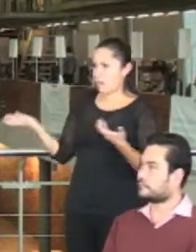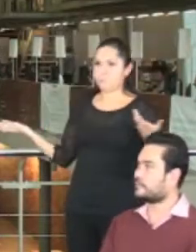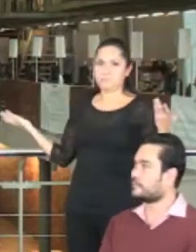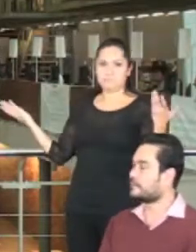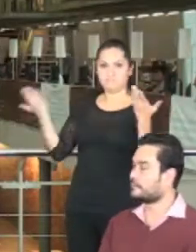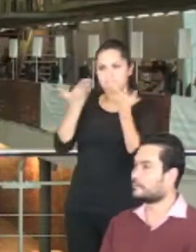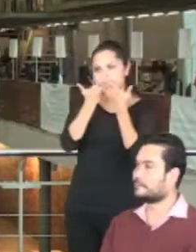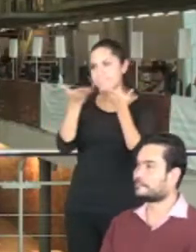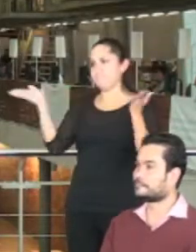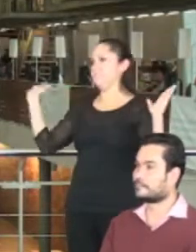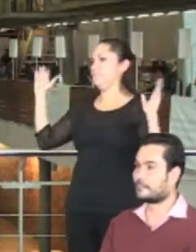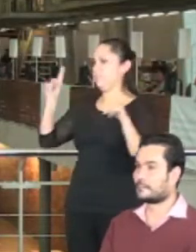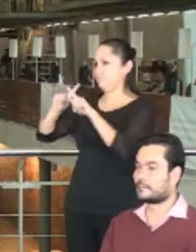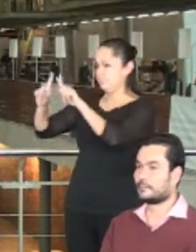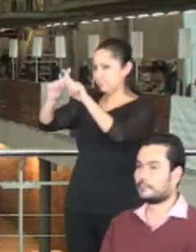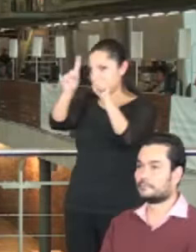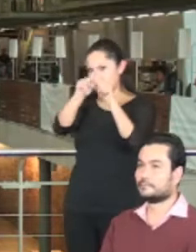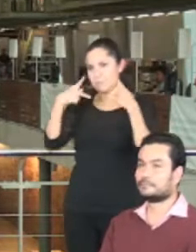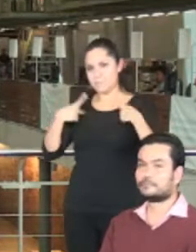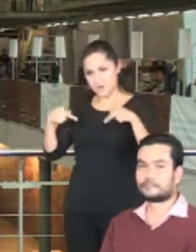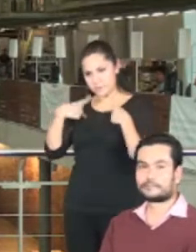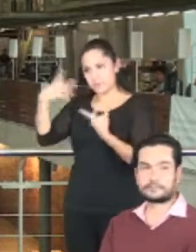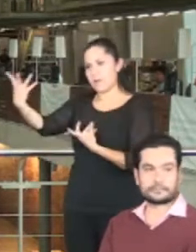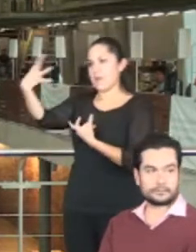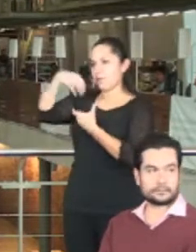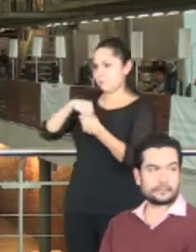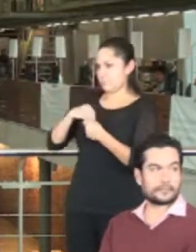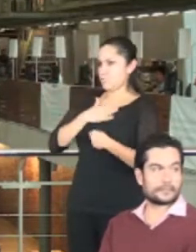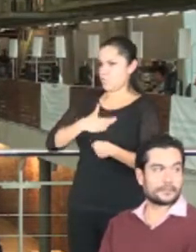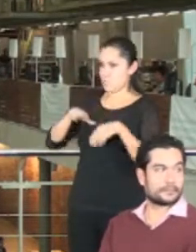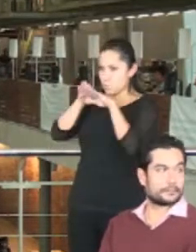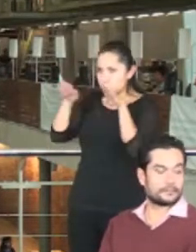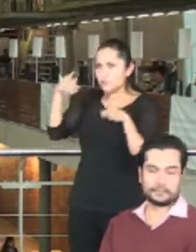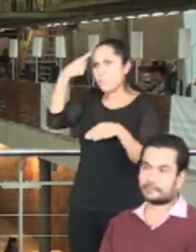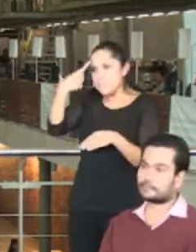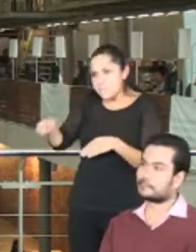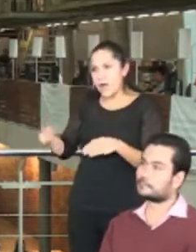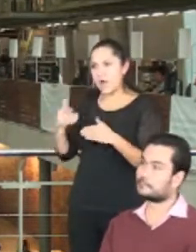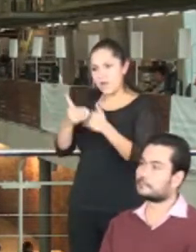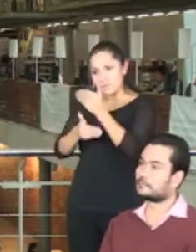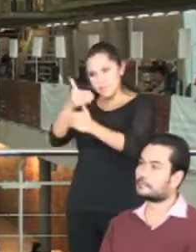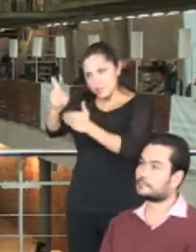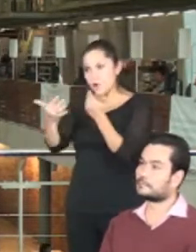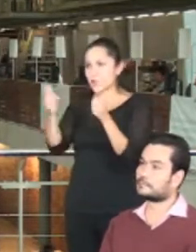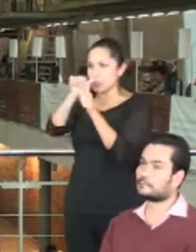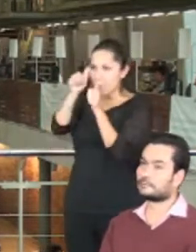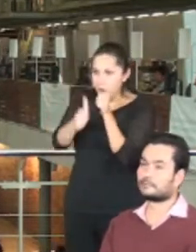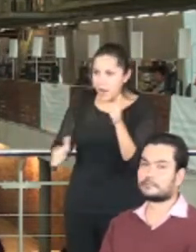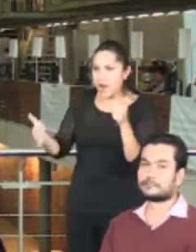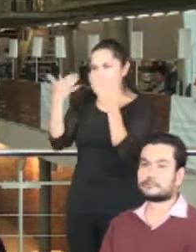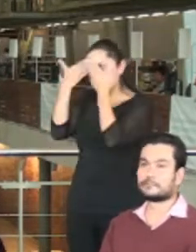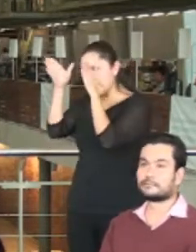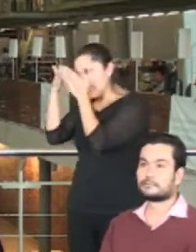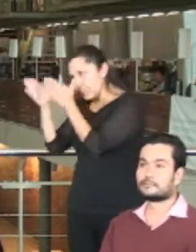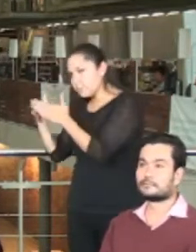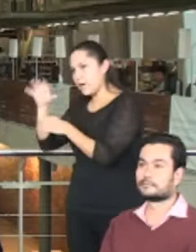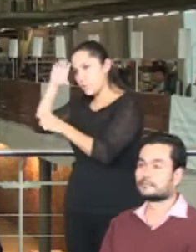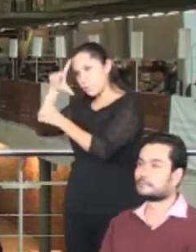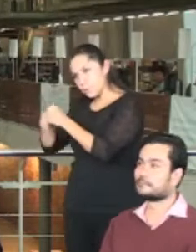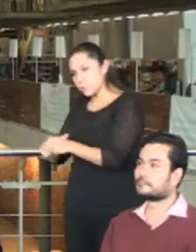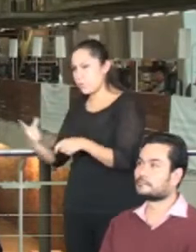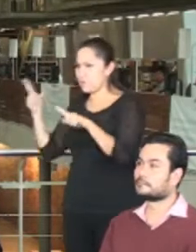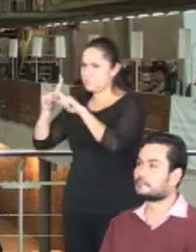a los derechos artísticos culturales y de desarrollo personal y en este marco estamos abriendo para